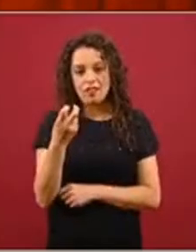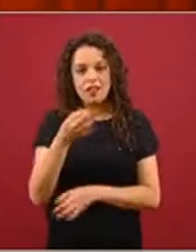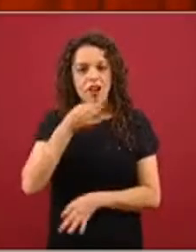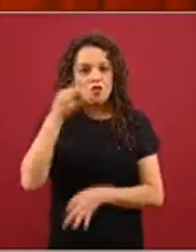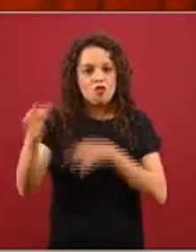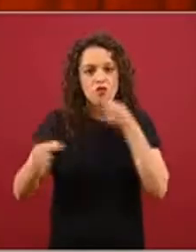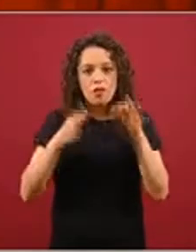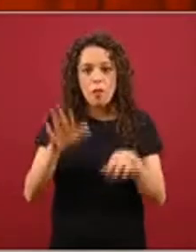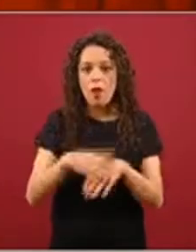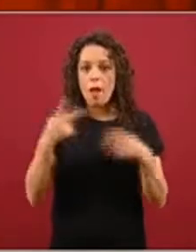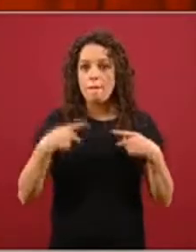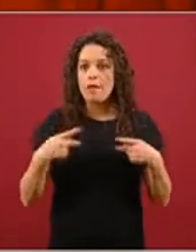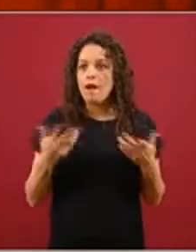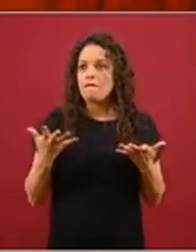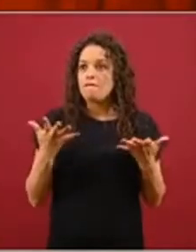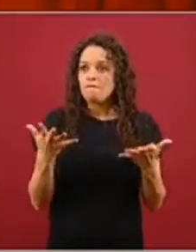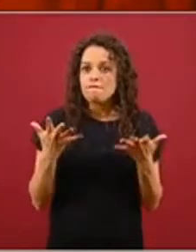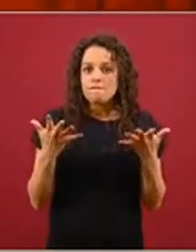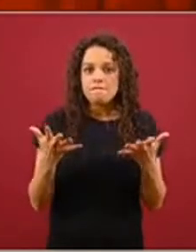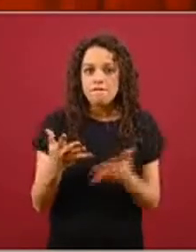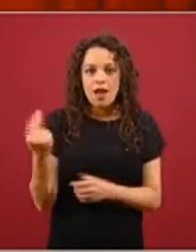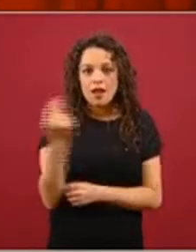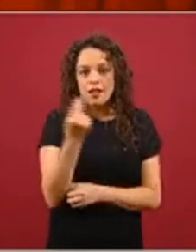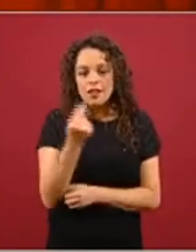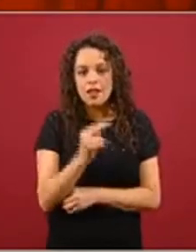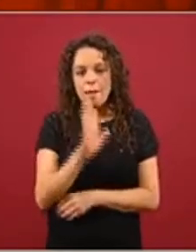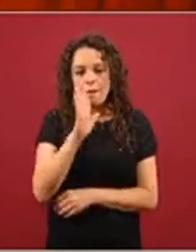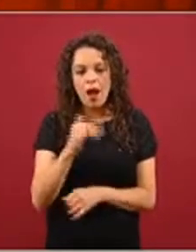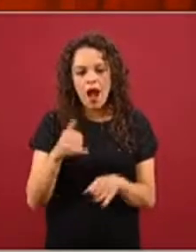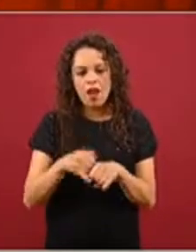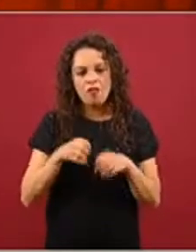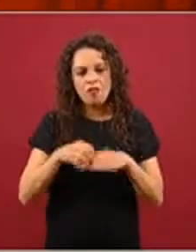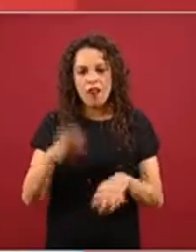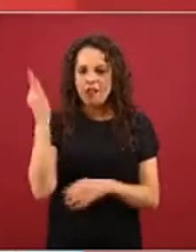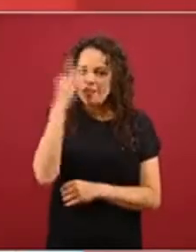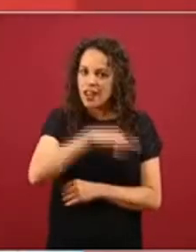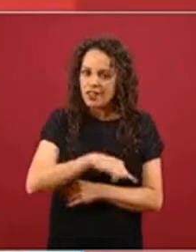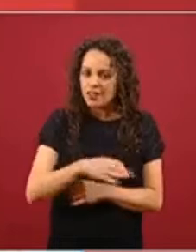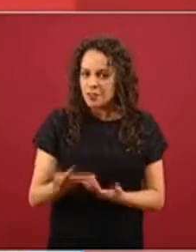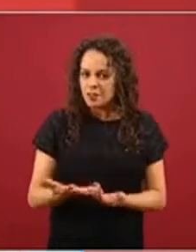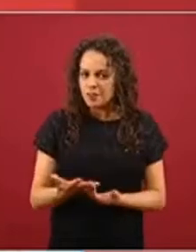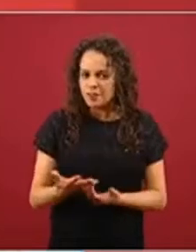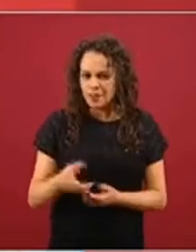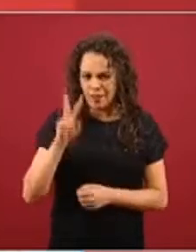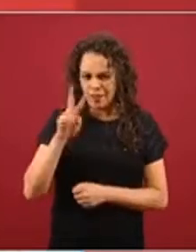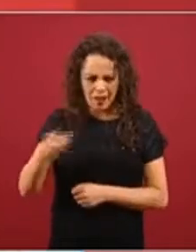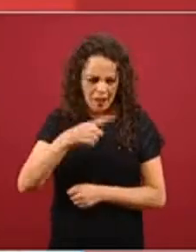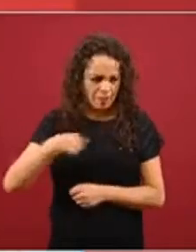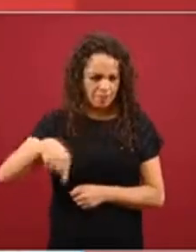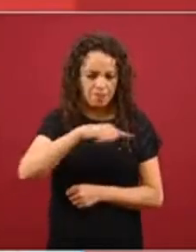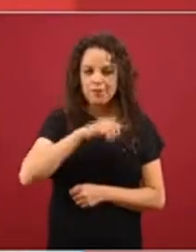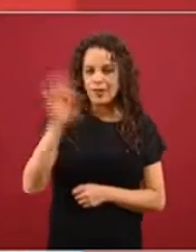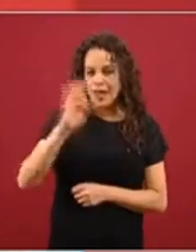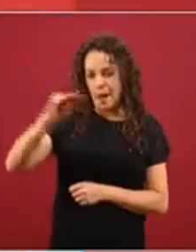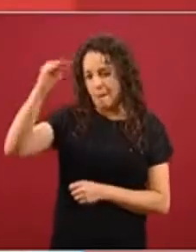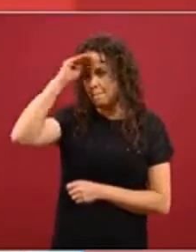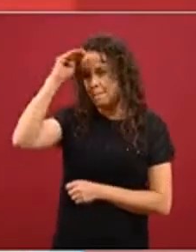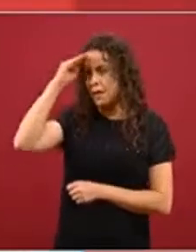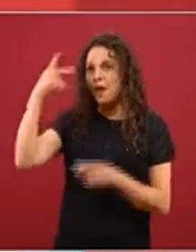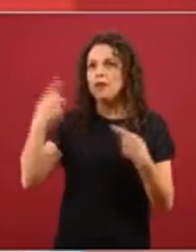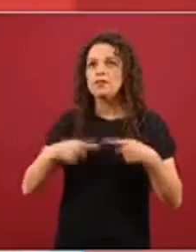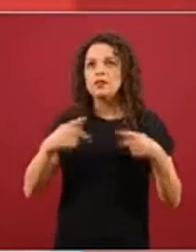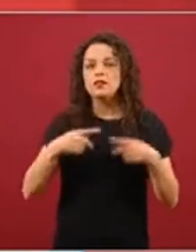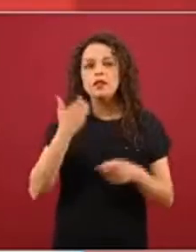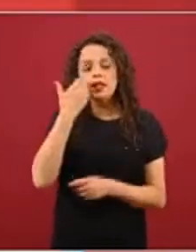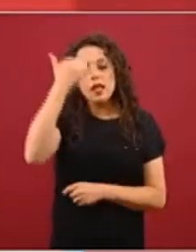es ávido de desinformación. Paradójicamente, uno pensaría intuitivamente que las personas quieren